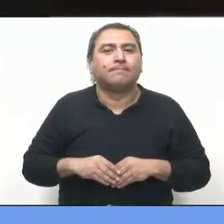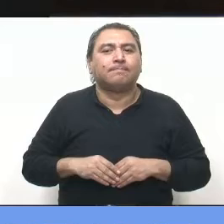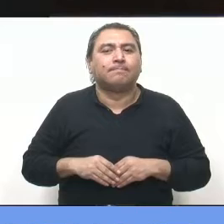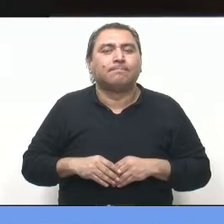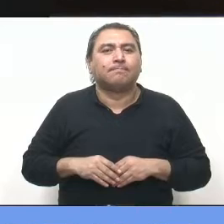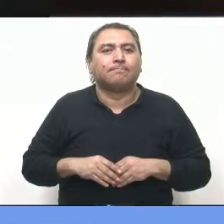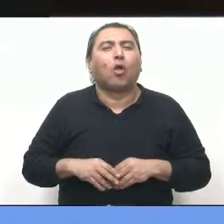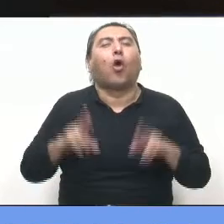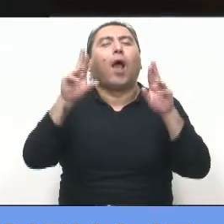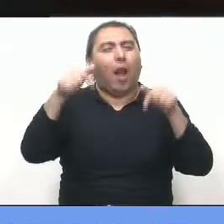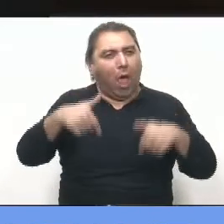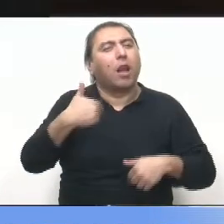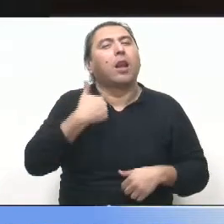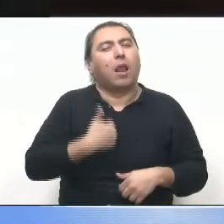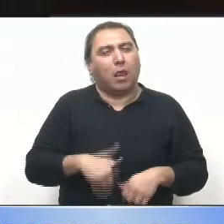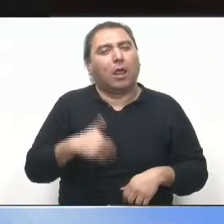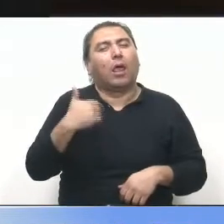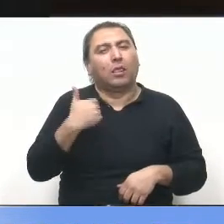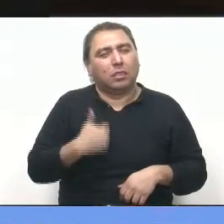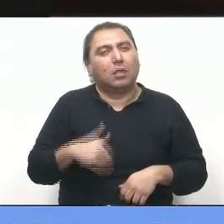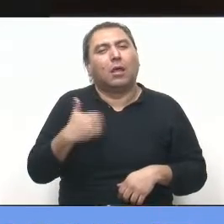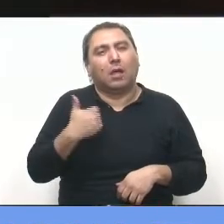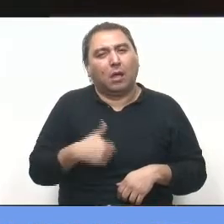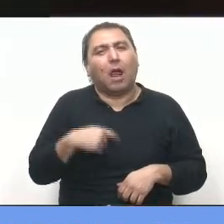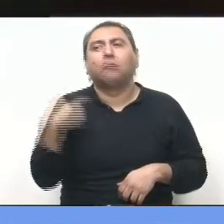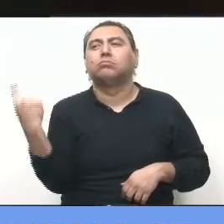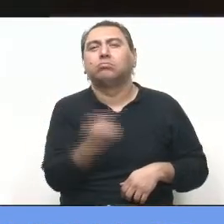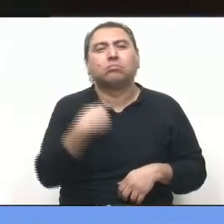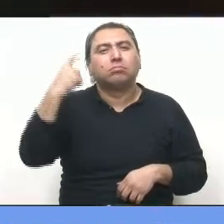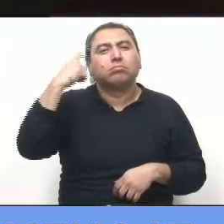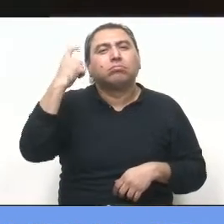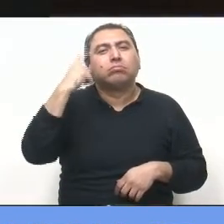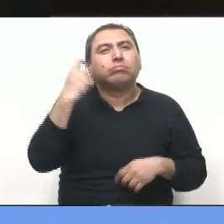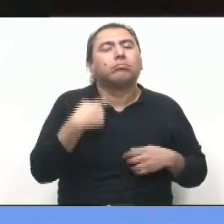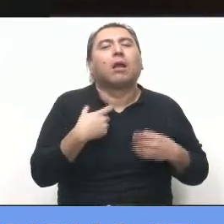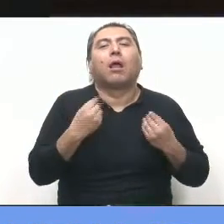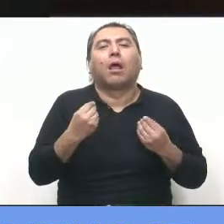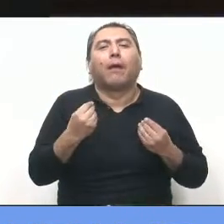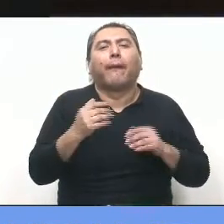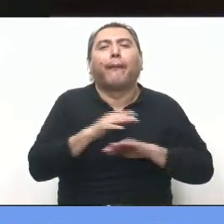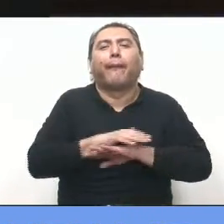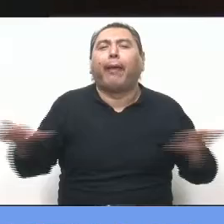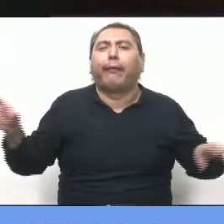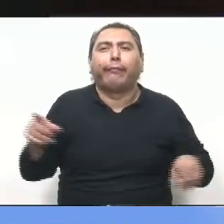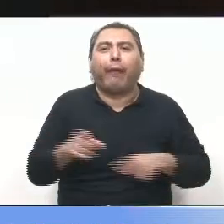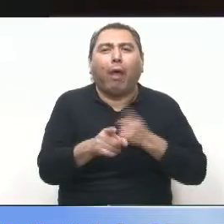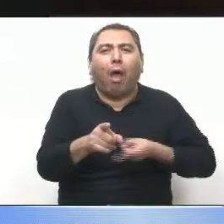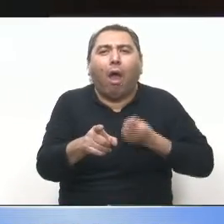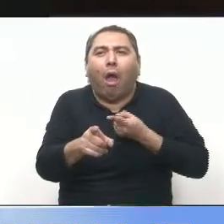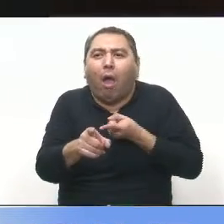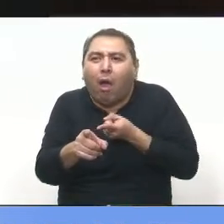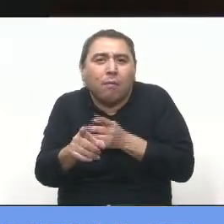Ojalá en nuestro país aprendamos de verdad a no perseguir, a